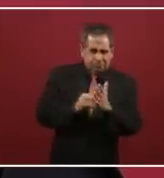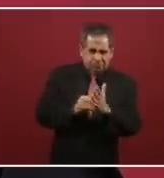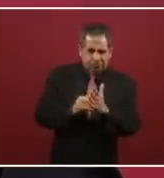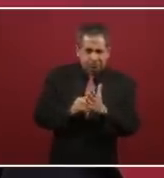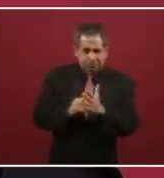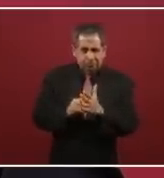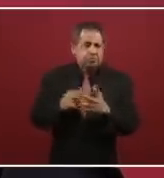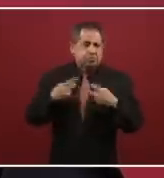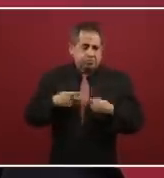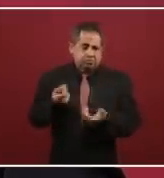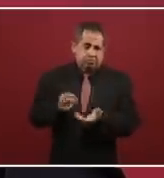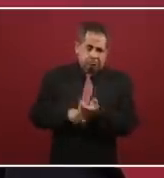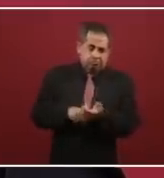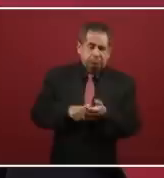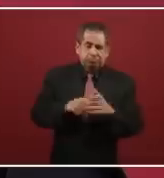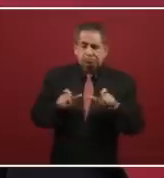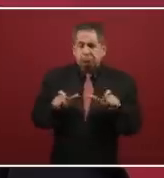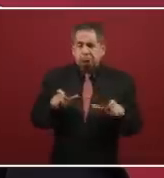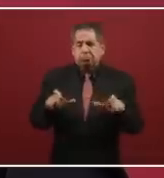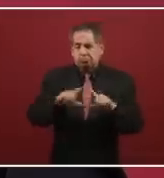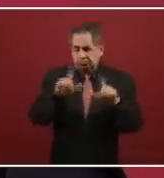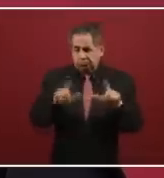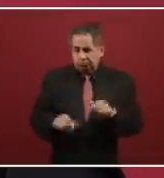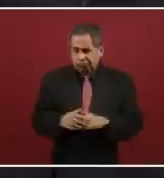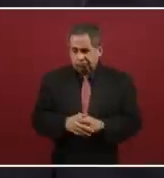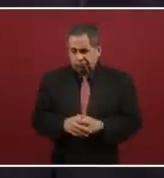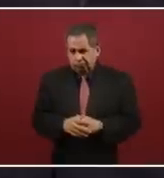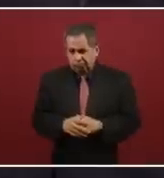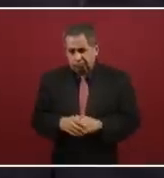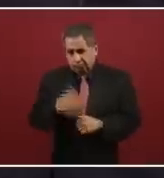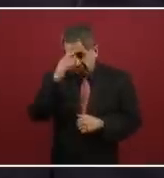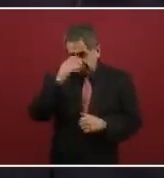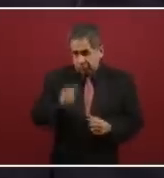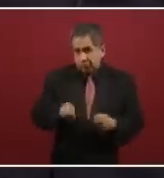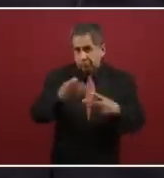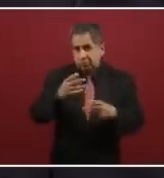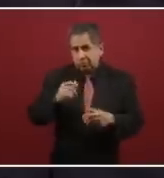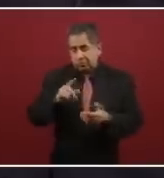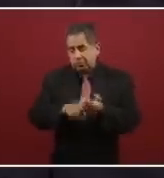elementos. Fíjense, ¿saben cuántos habían?